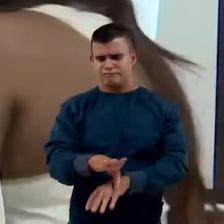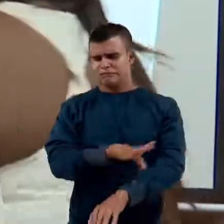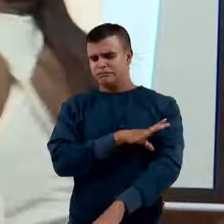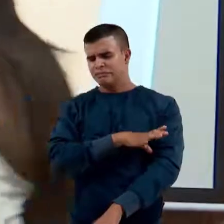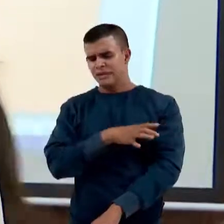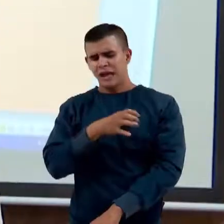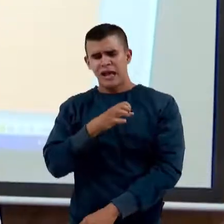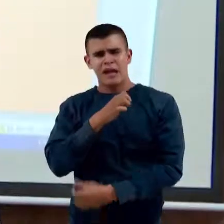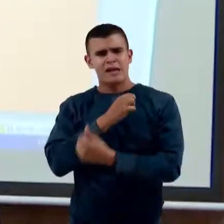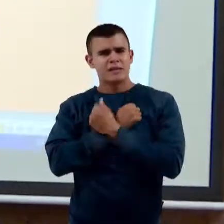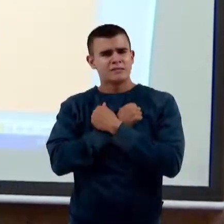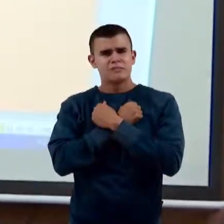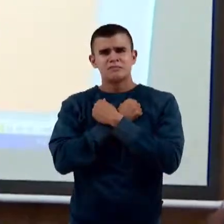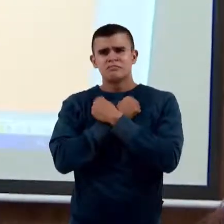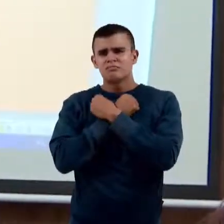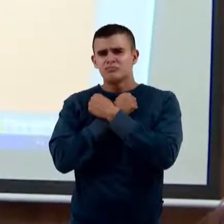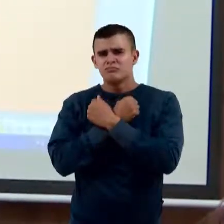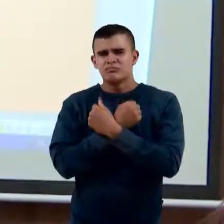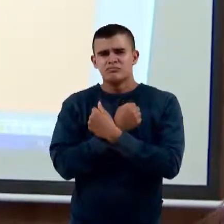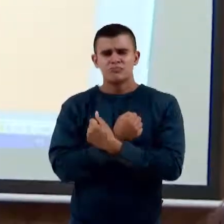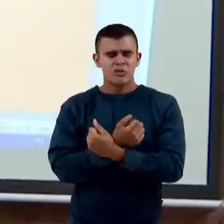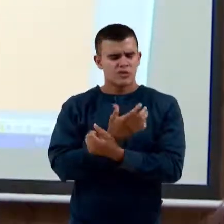lo recuerdo con mucho cariño,